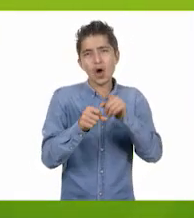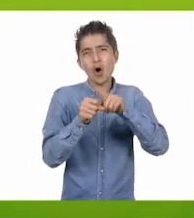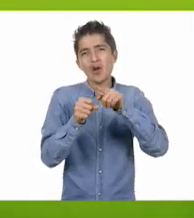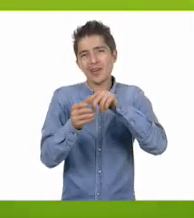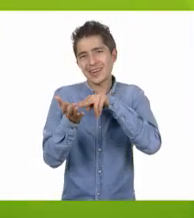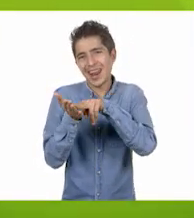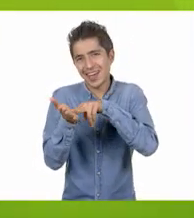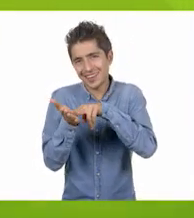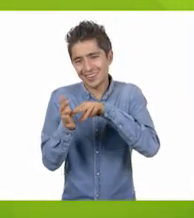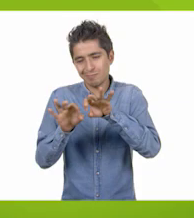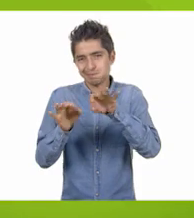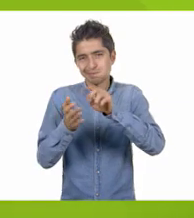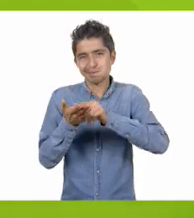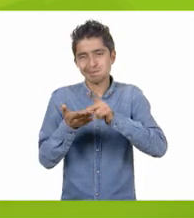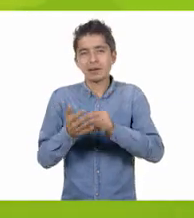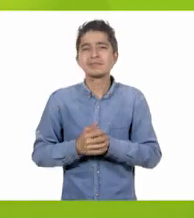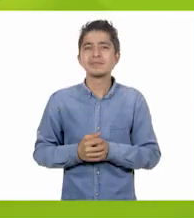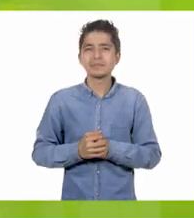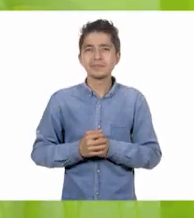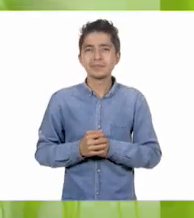Negro.